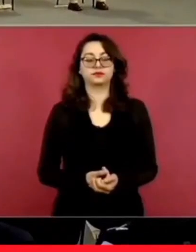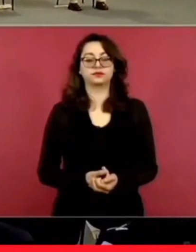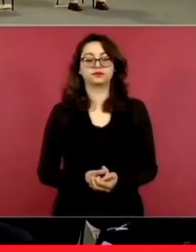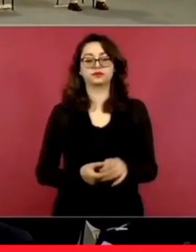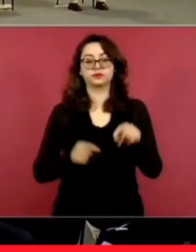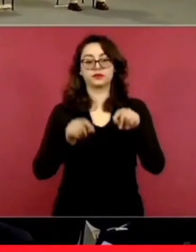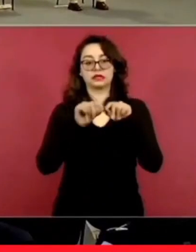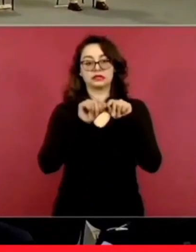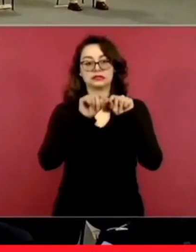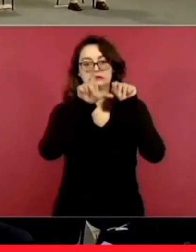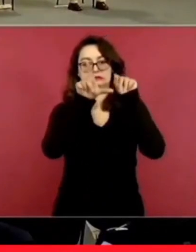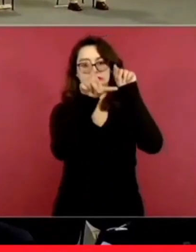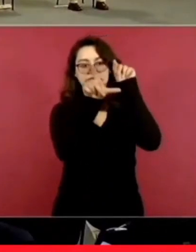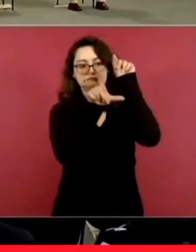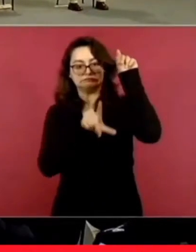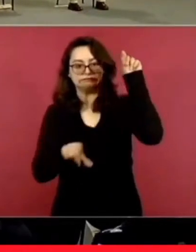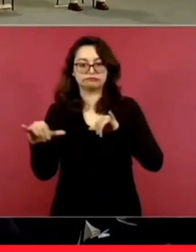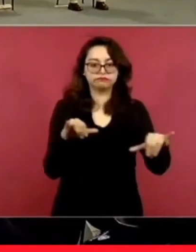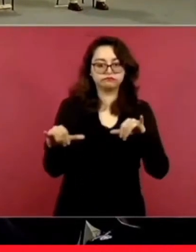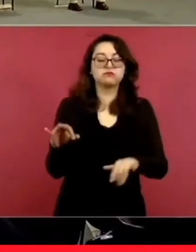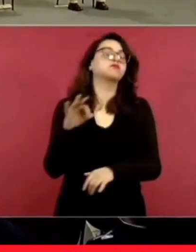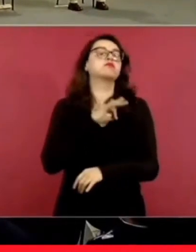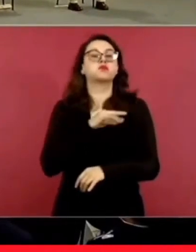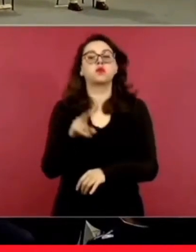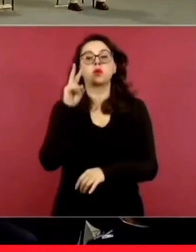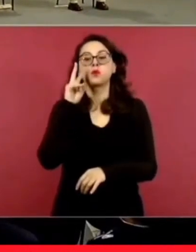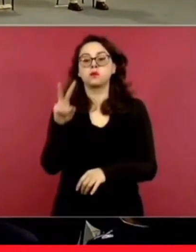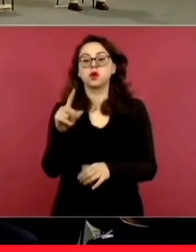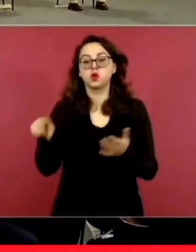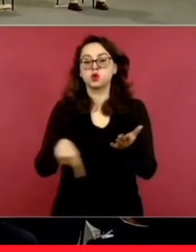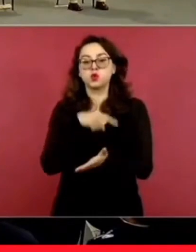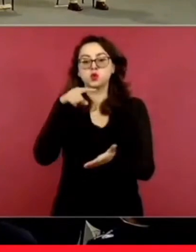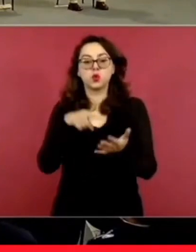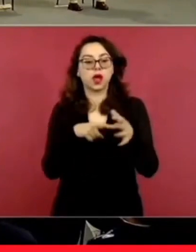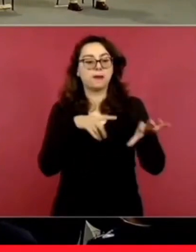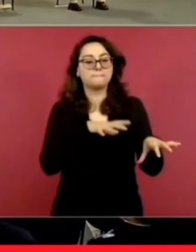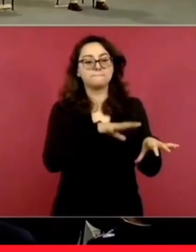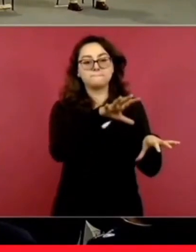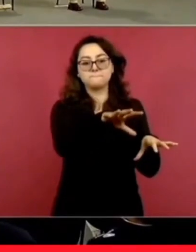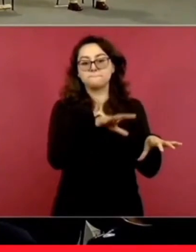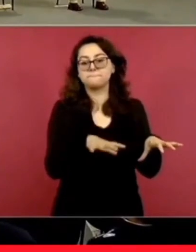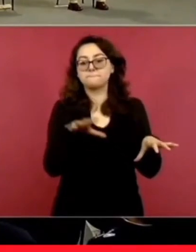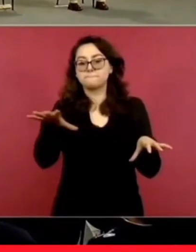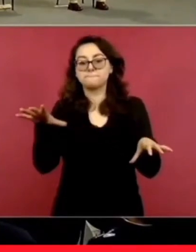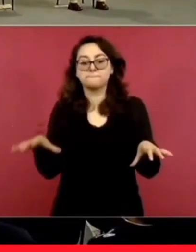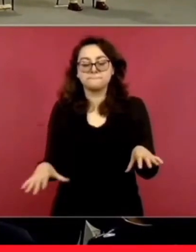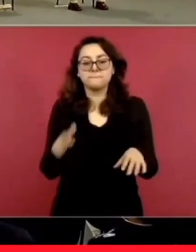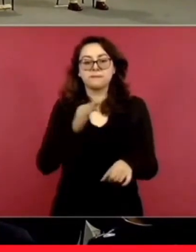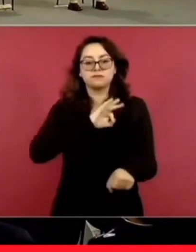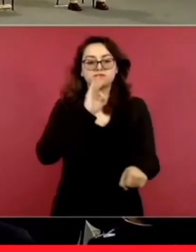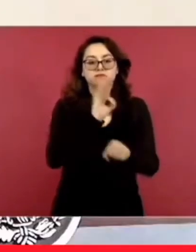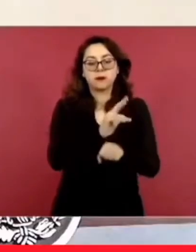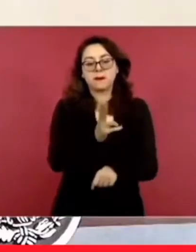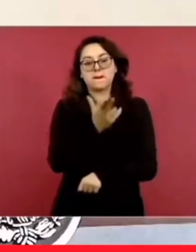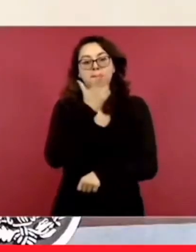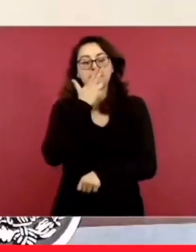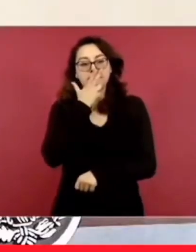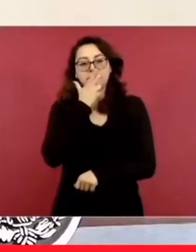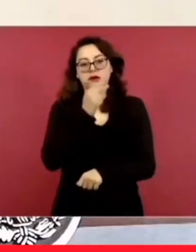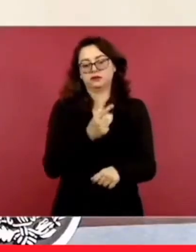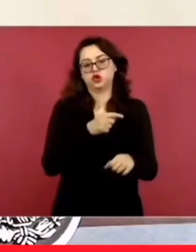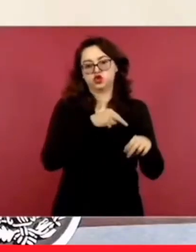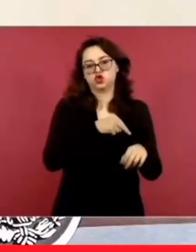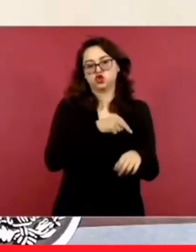mapa donde podemos ver dónde quedan estas áreas naturales protegidas. Voy a iniciar del norte hacia el